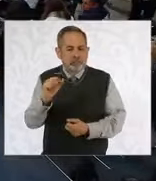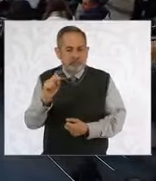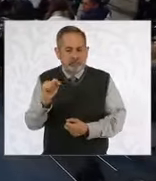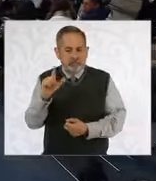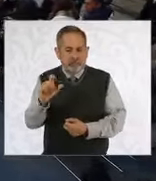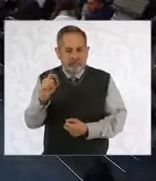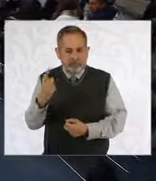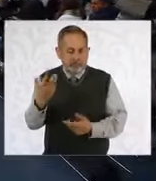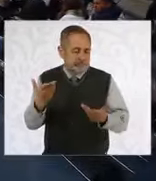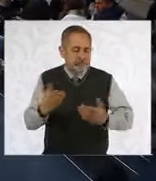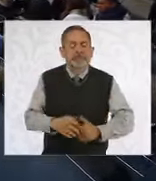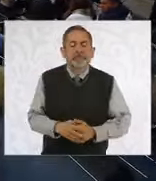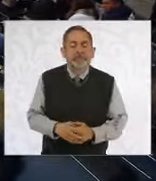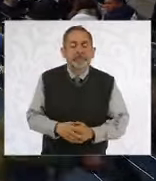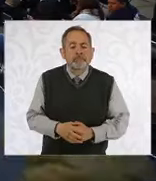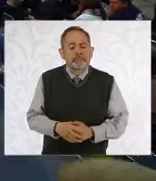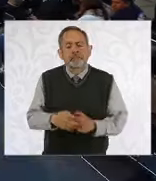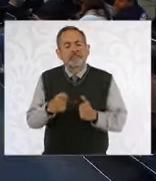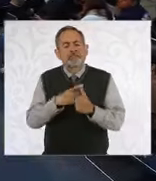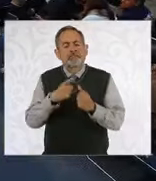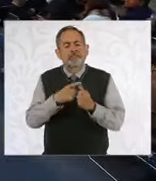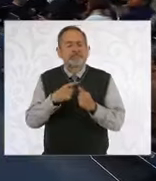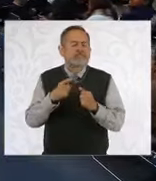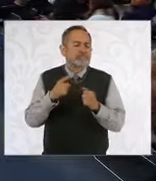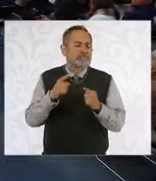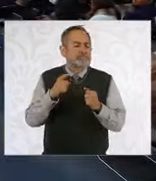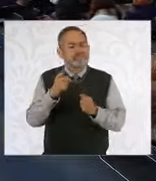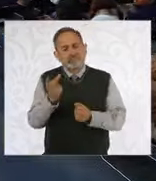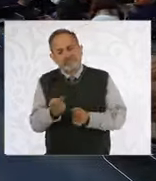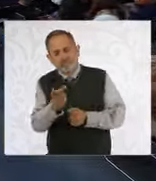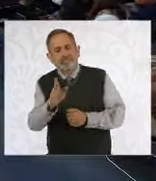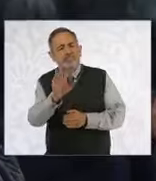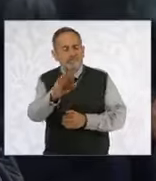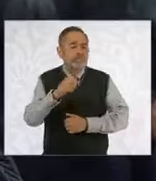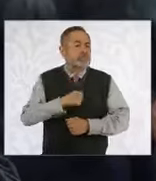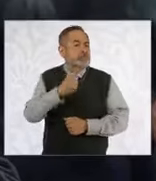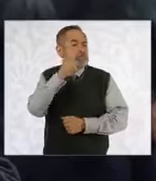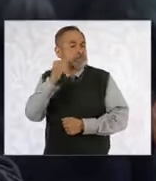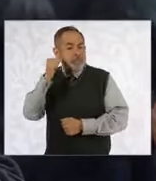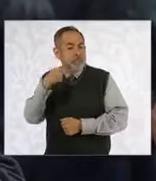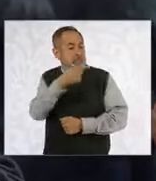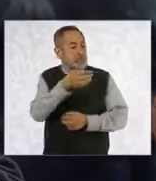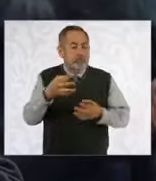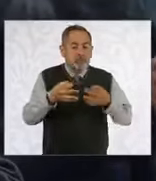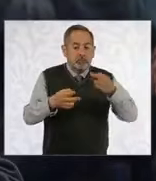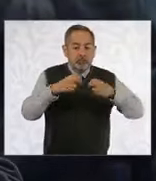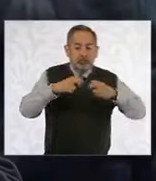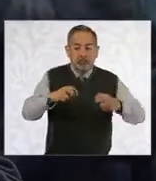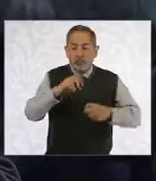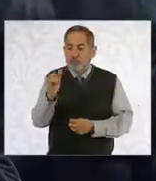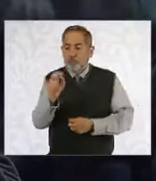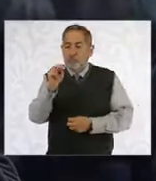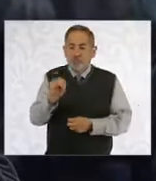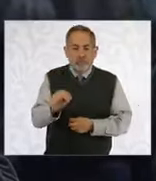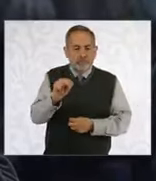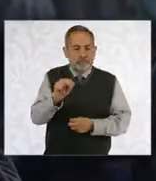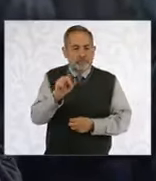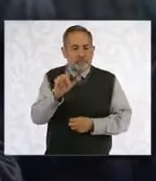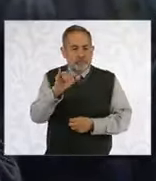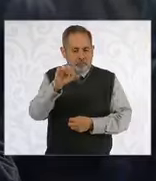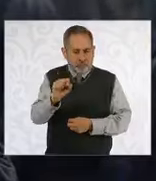capital. Como primer tema, ayer el ministro Juan Luis González Alcántara